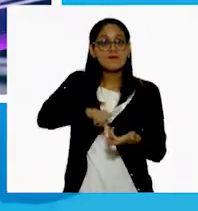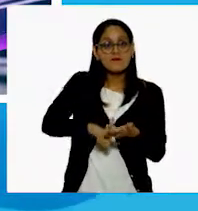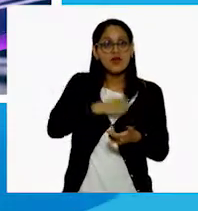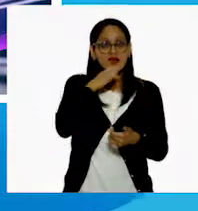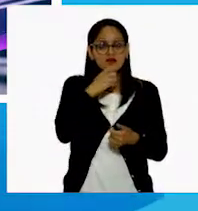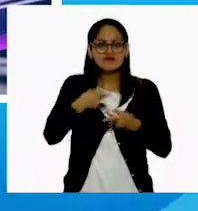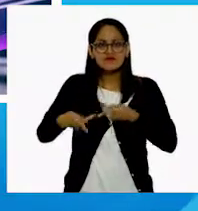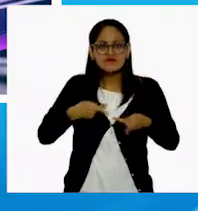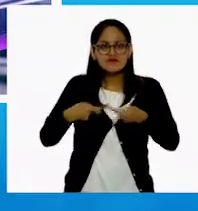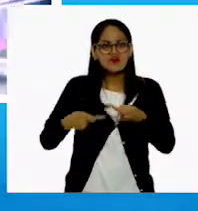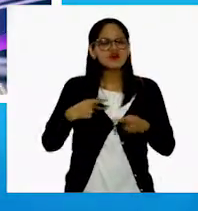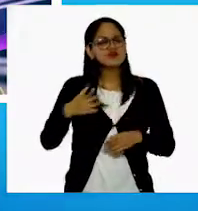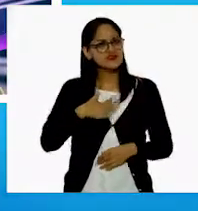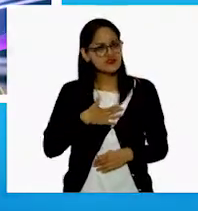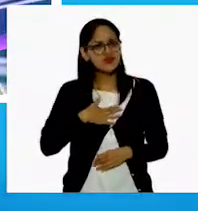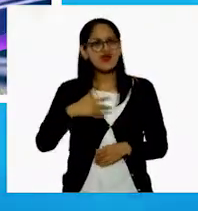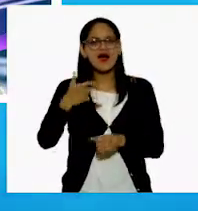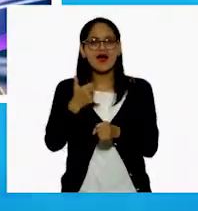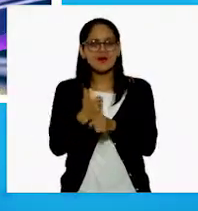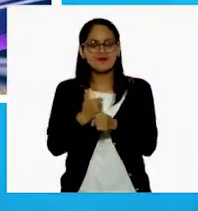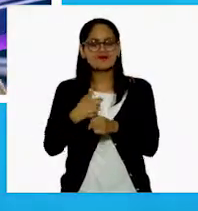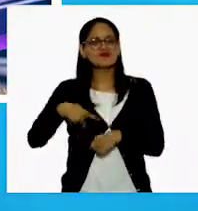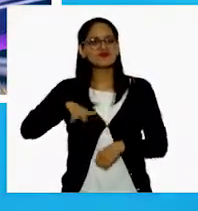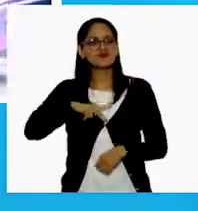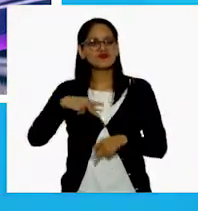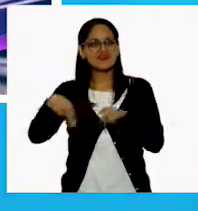que he planeado, soy la nieta de mi abuela.